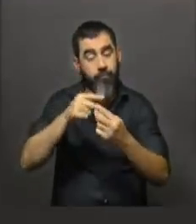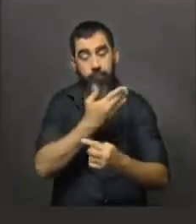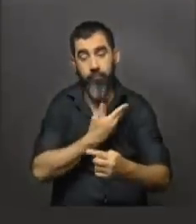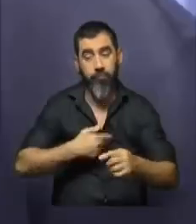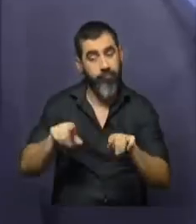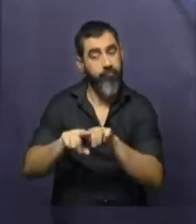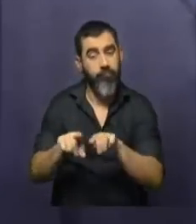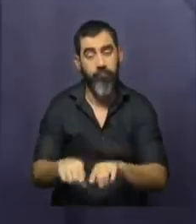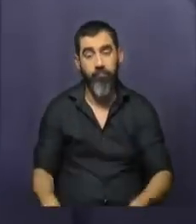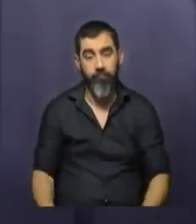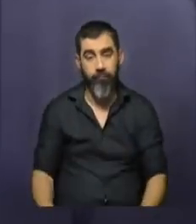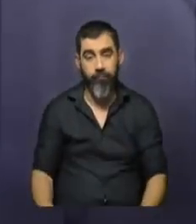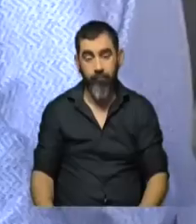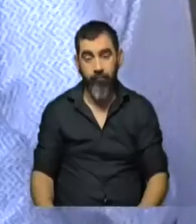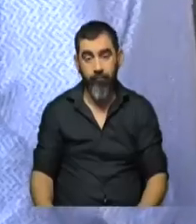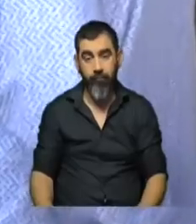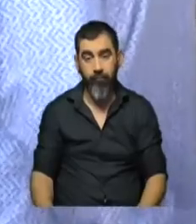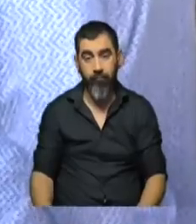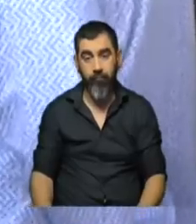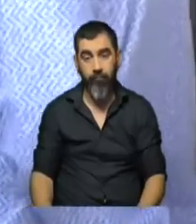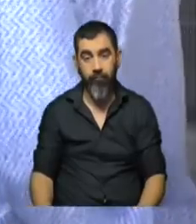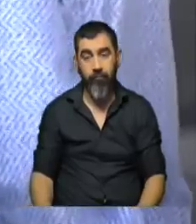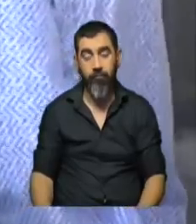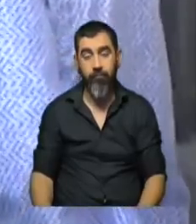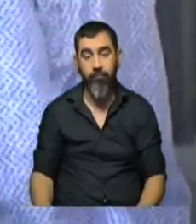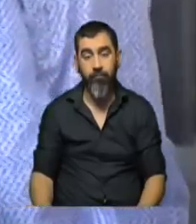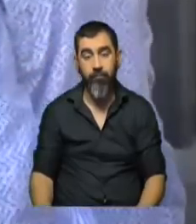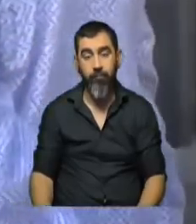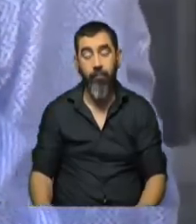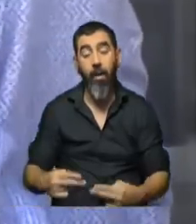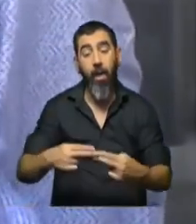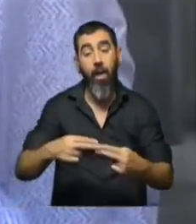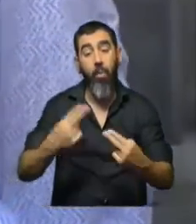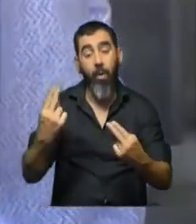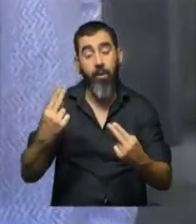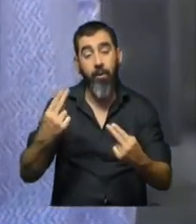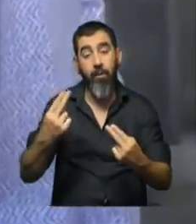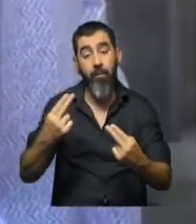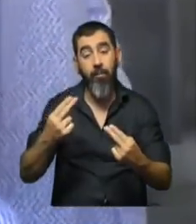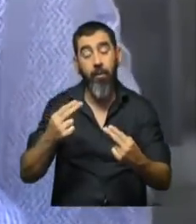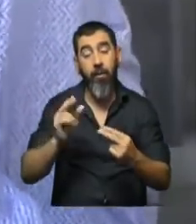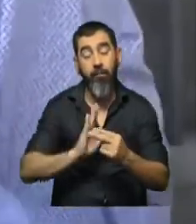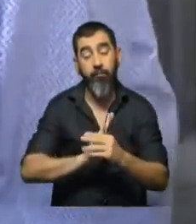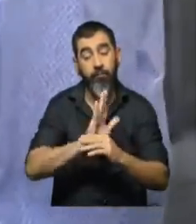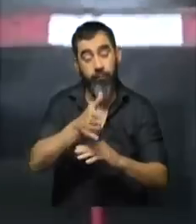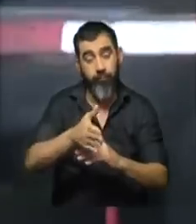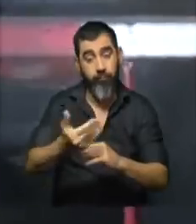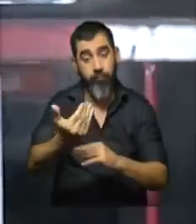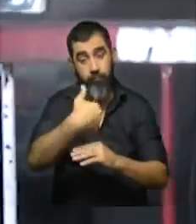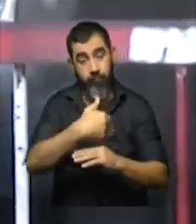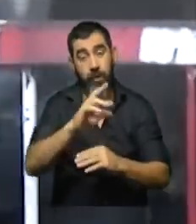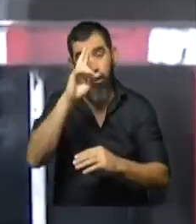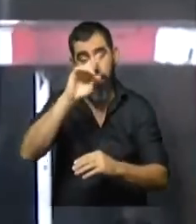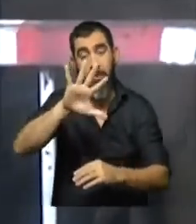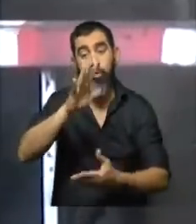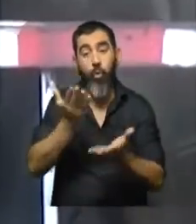gobierno. La gente tiene que saber que la aduana va a ser para el tráfico vecinal, va a respetar los 5